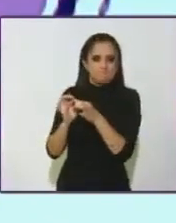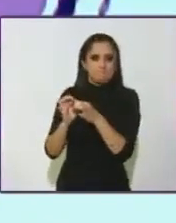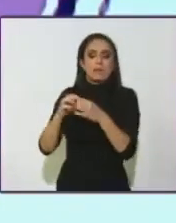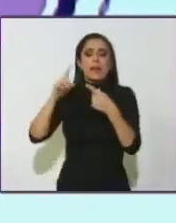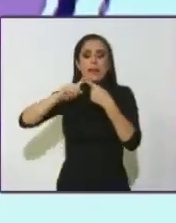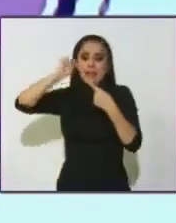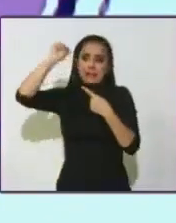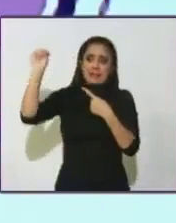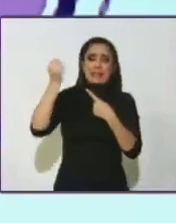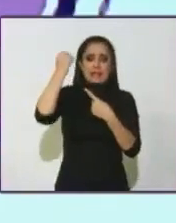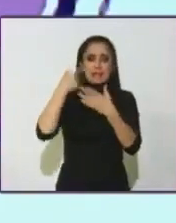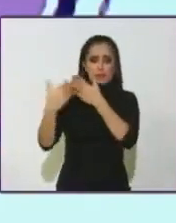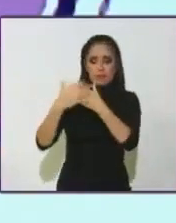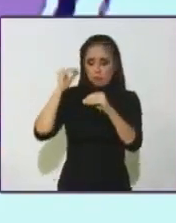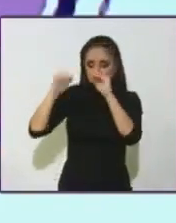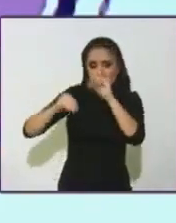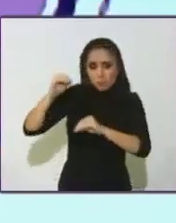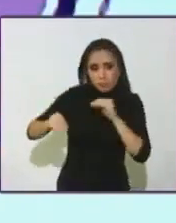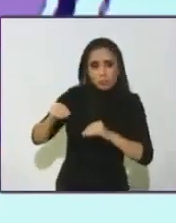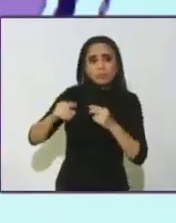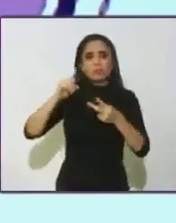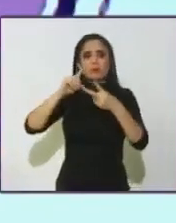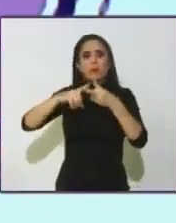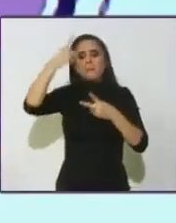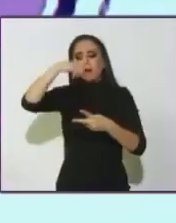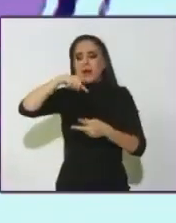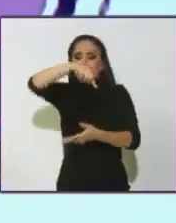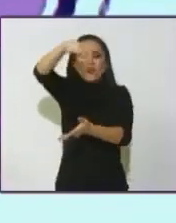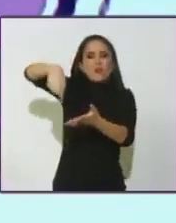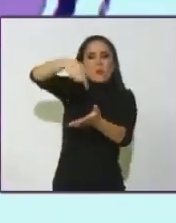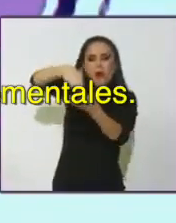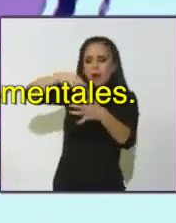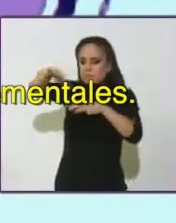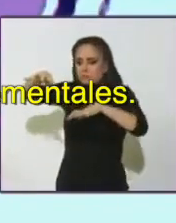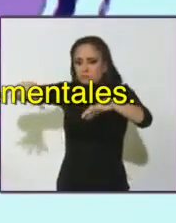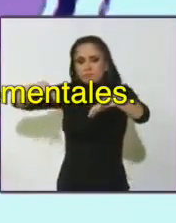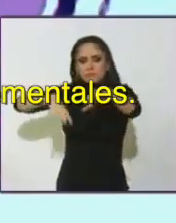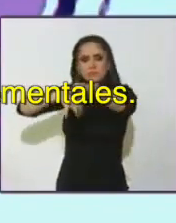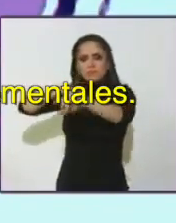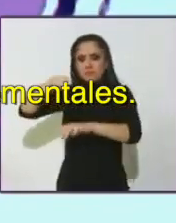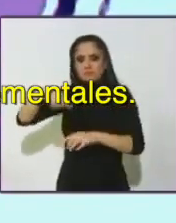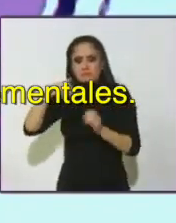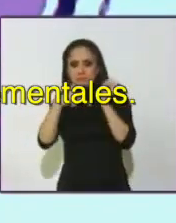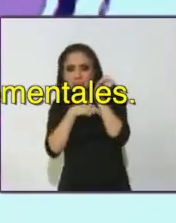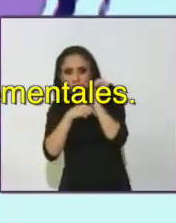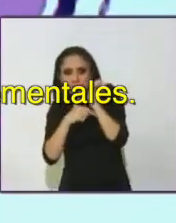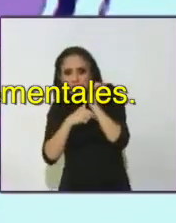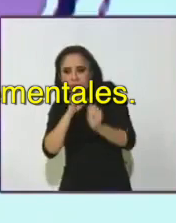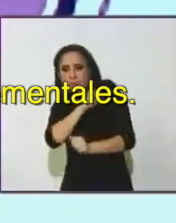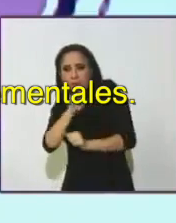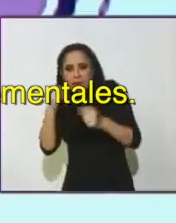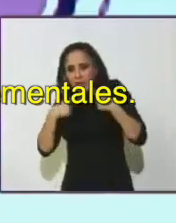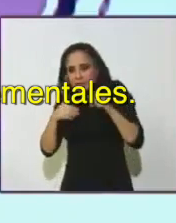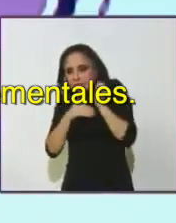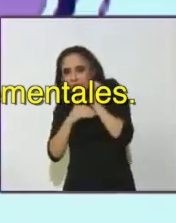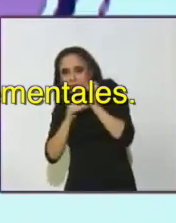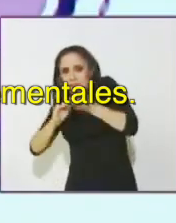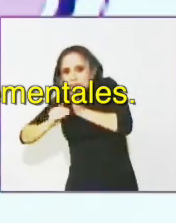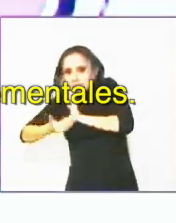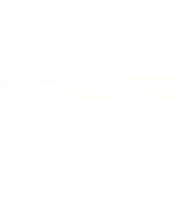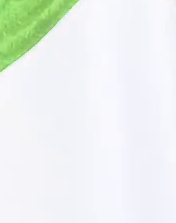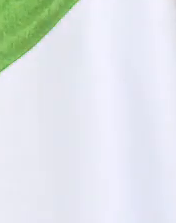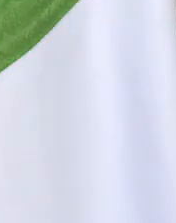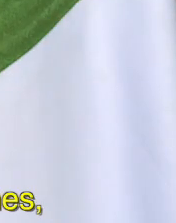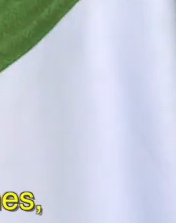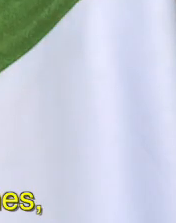es inaplazable generar oportunidades a los sectores más vulnerables para mejorar su nivel de vida y satisfacer sus necesidades más